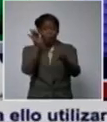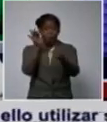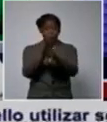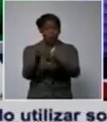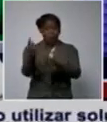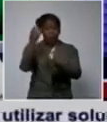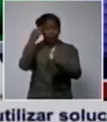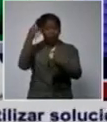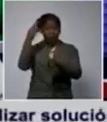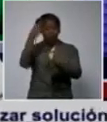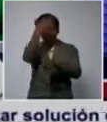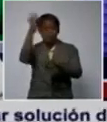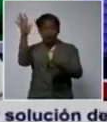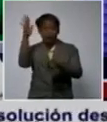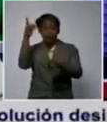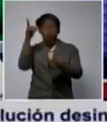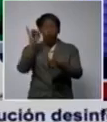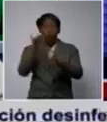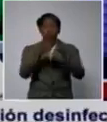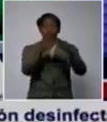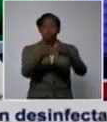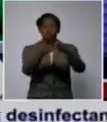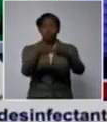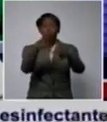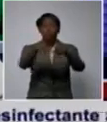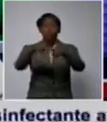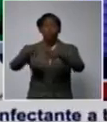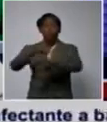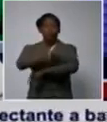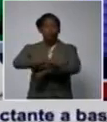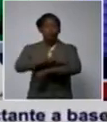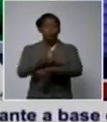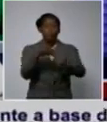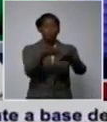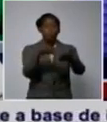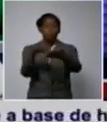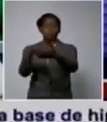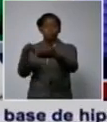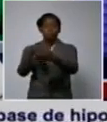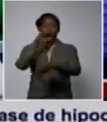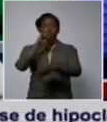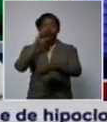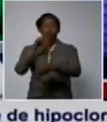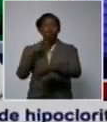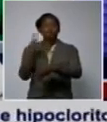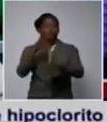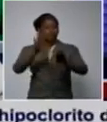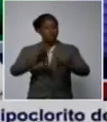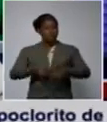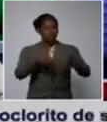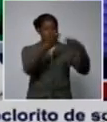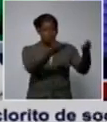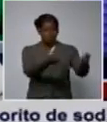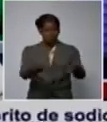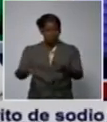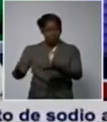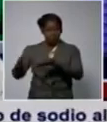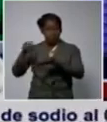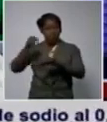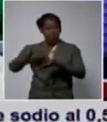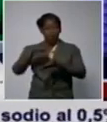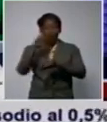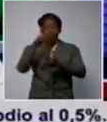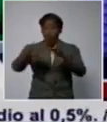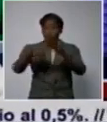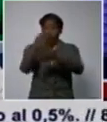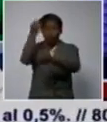incluso muchos con síntomas muy manifiestos, los que trabajamos en esta operación, que estuvimos 2 días sin dormir y